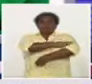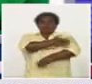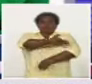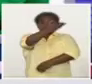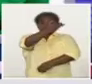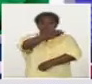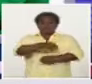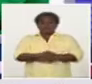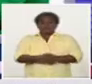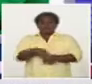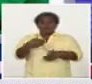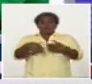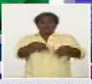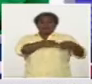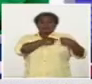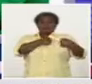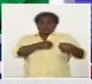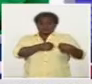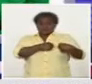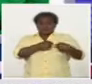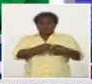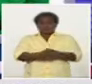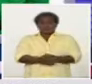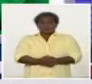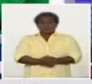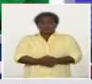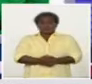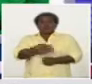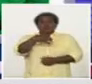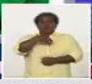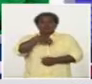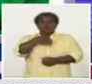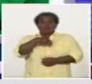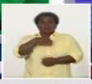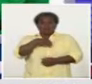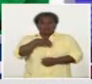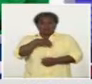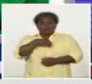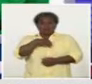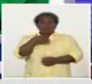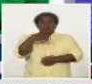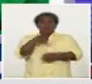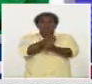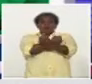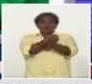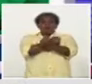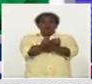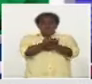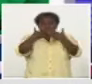y cardiopatía isquémica, además de padecer de una artritis gotosa,